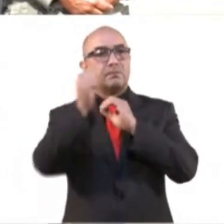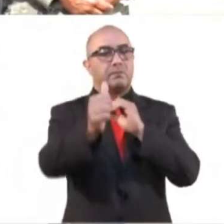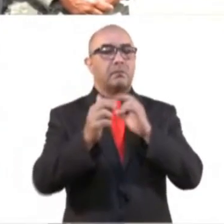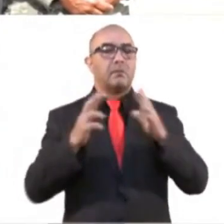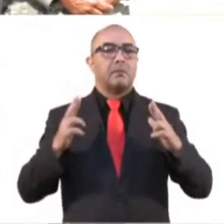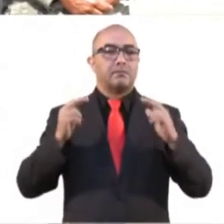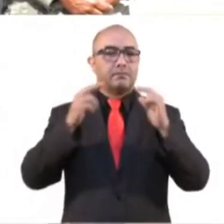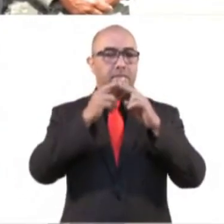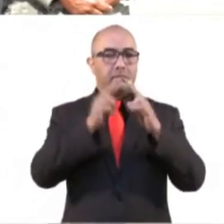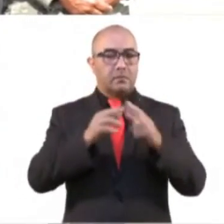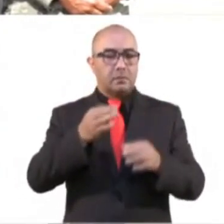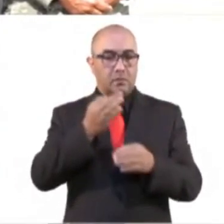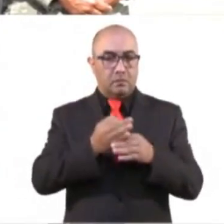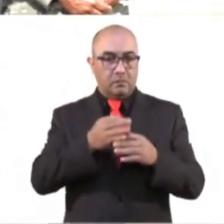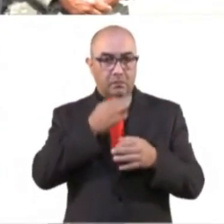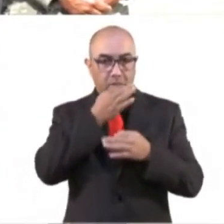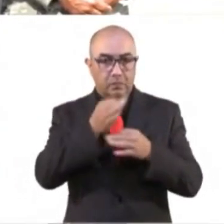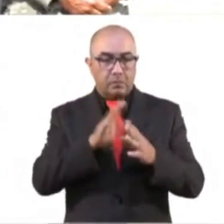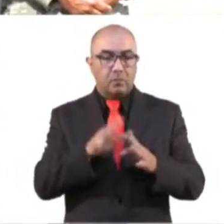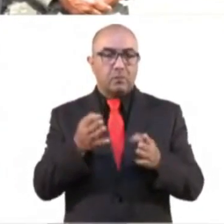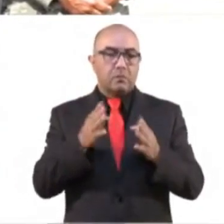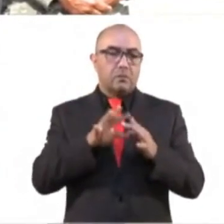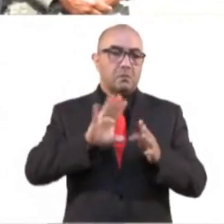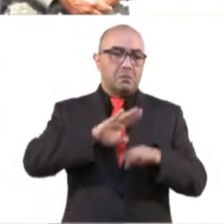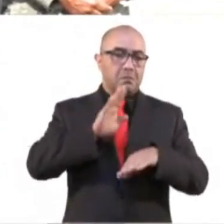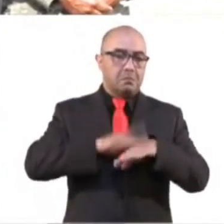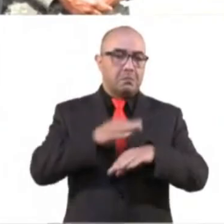ahora y les vamos a seguir